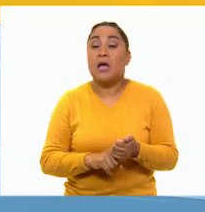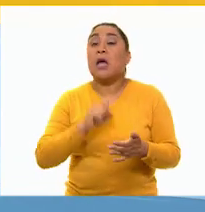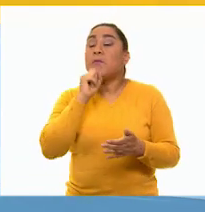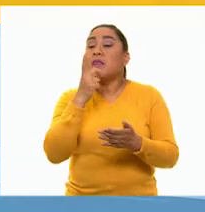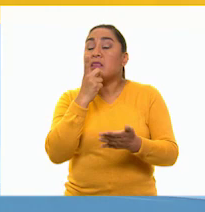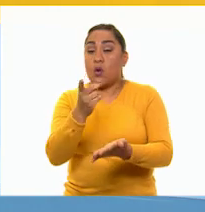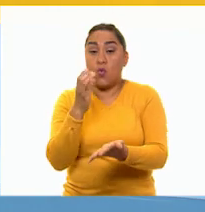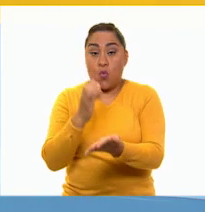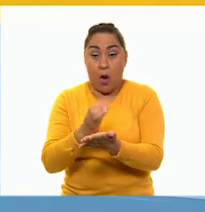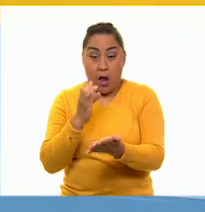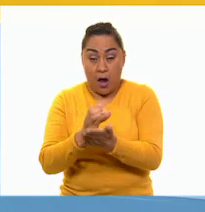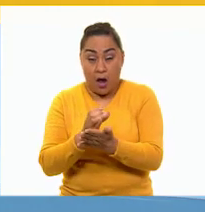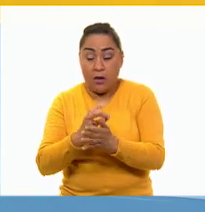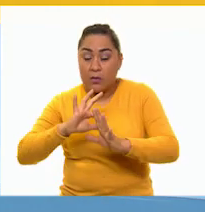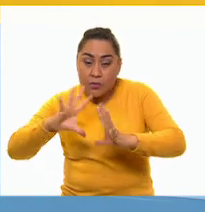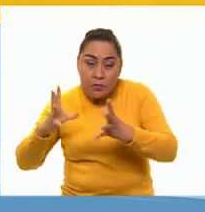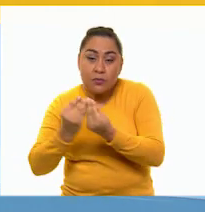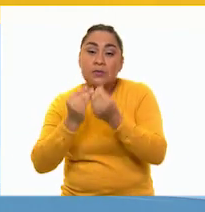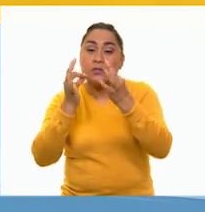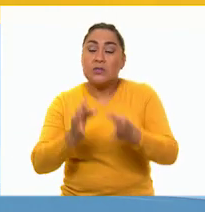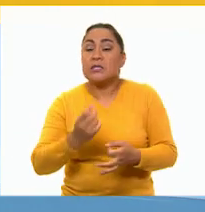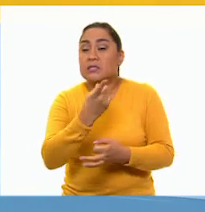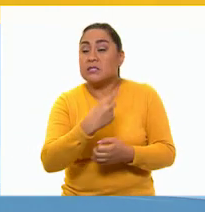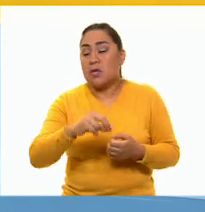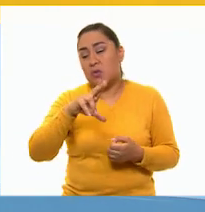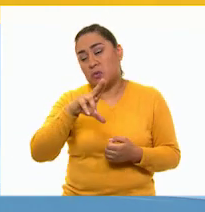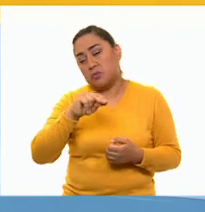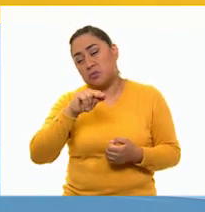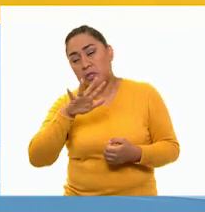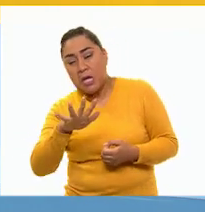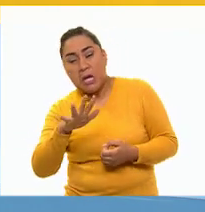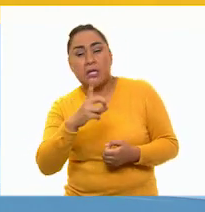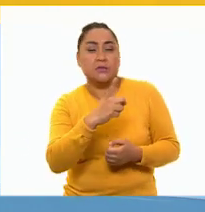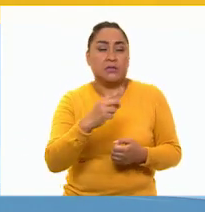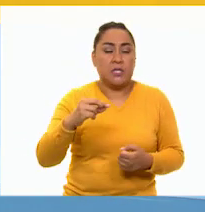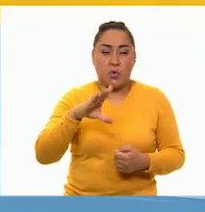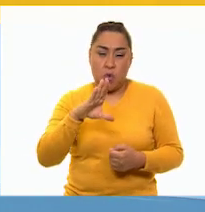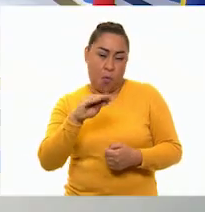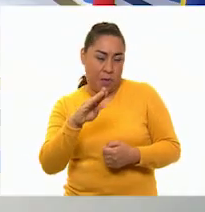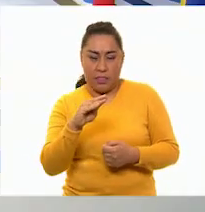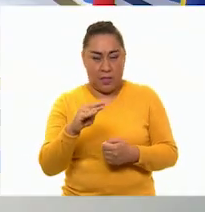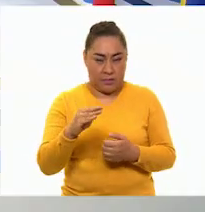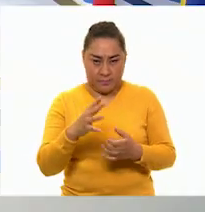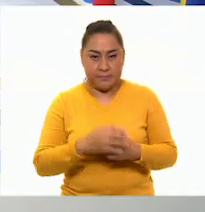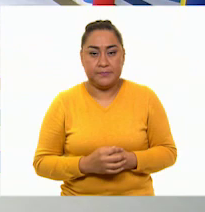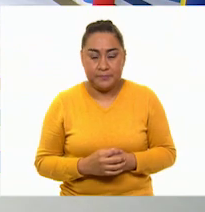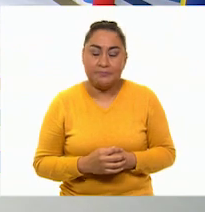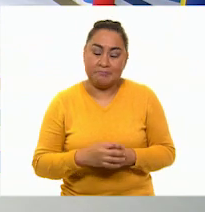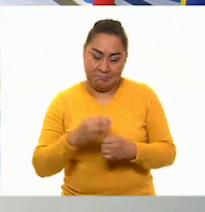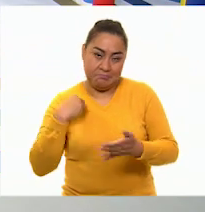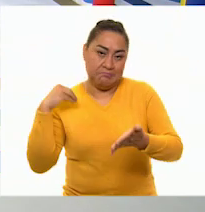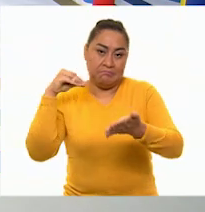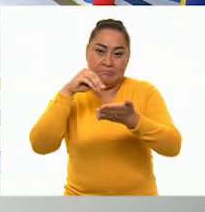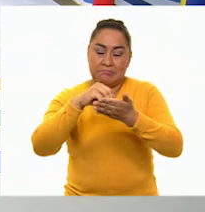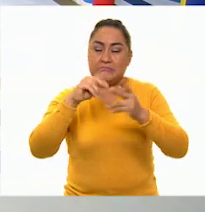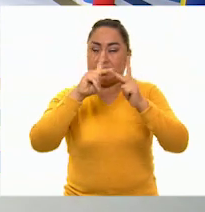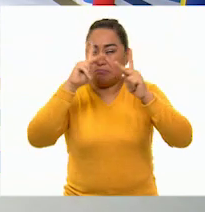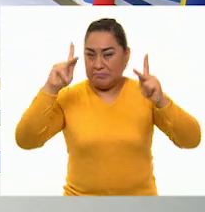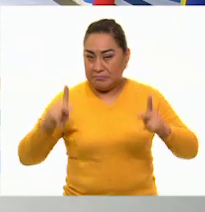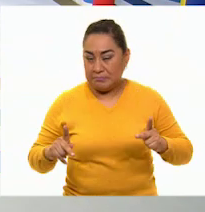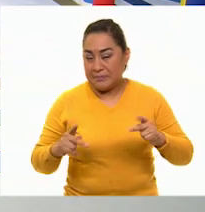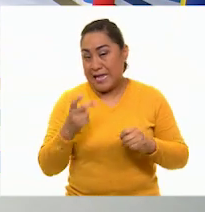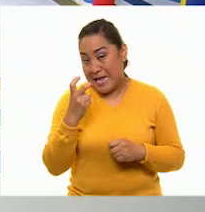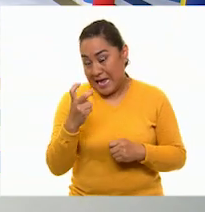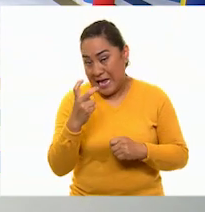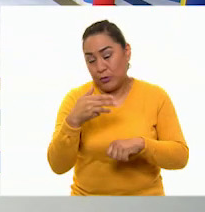libretas será entre 185 y 190. Uh-huh. Déjame lo registro en el pizarrón porque es